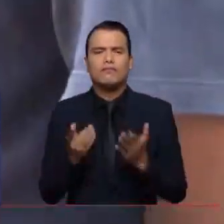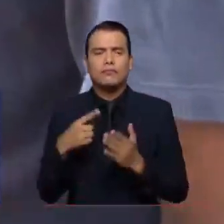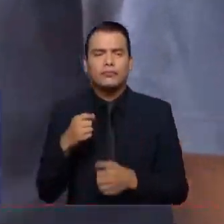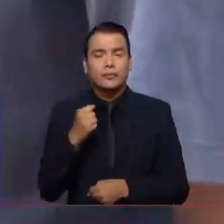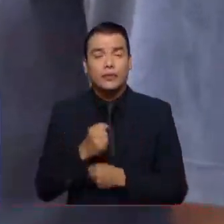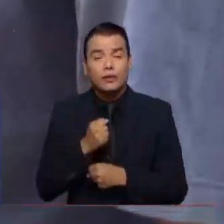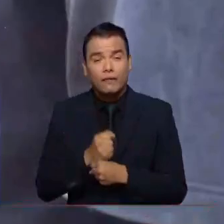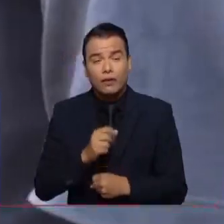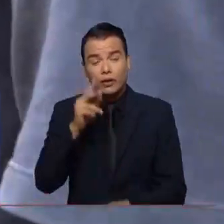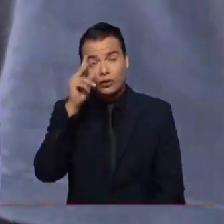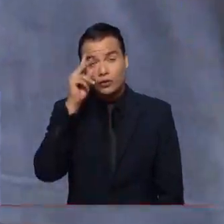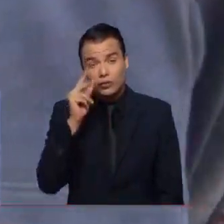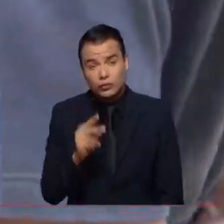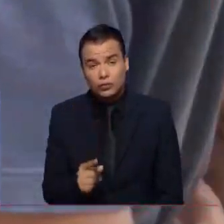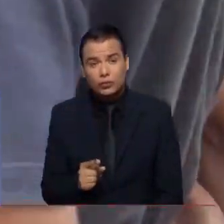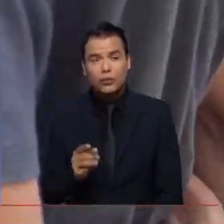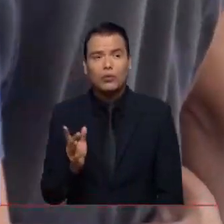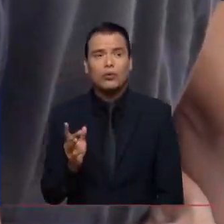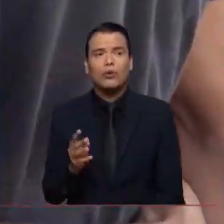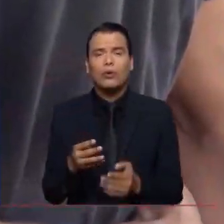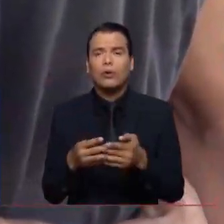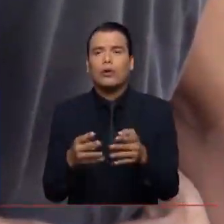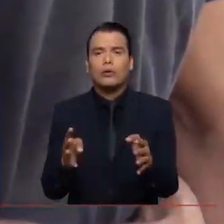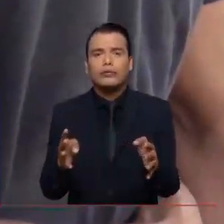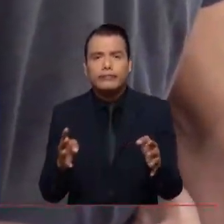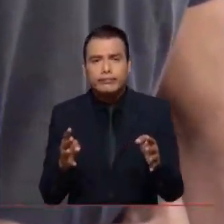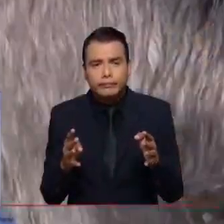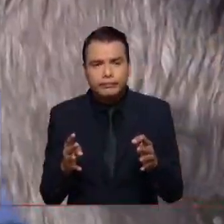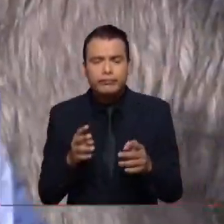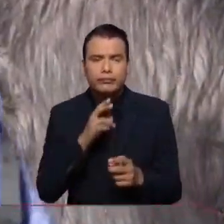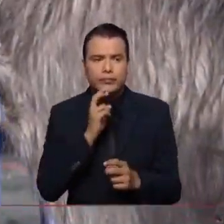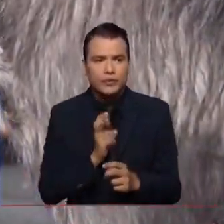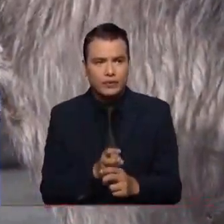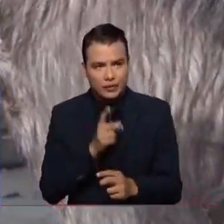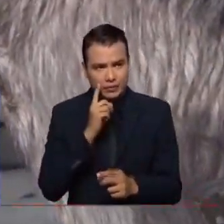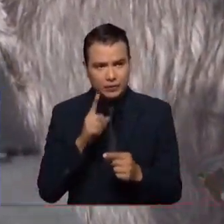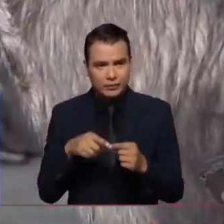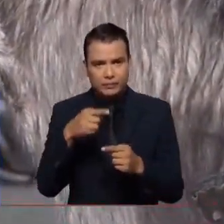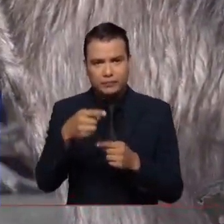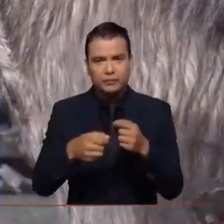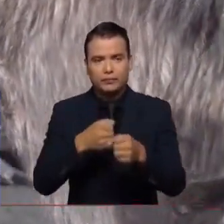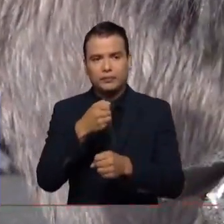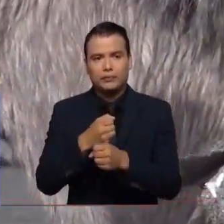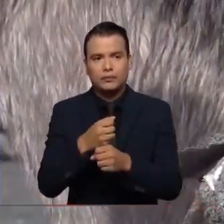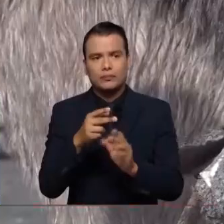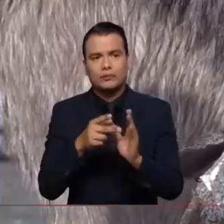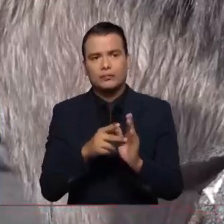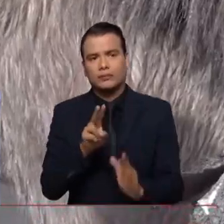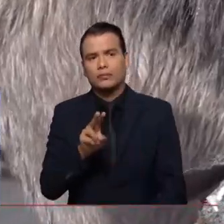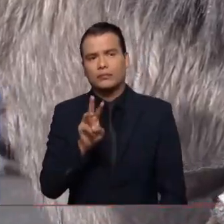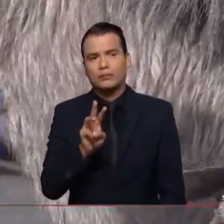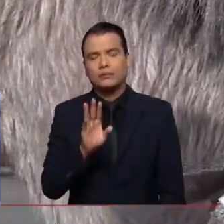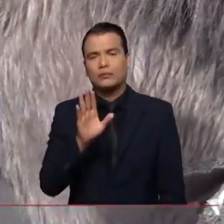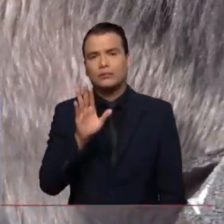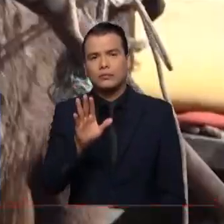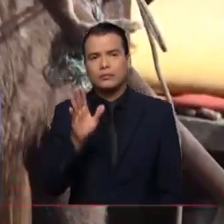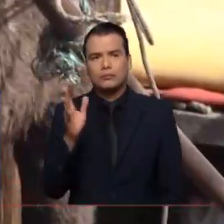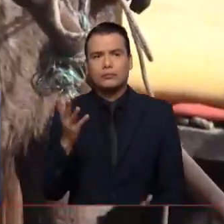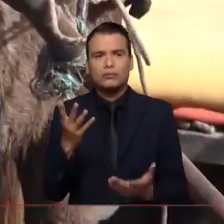que han estado en encierros muy artesanales. A partir de 2023, los vehículos de tracción